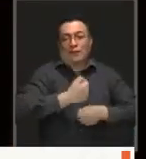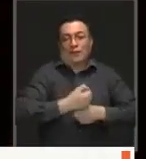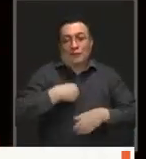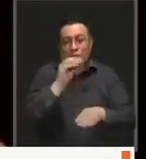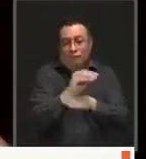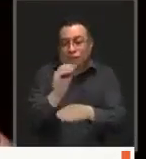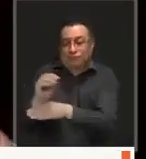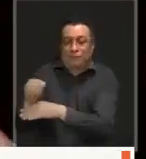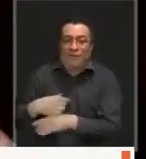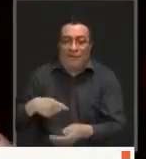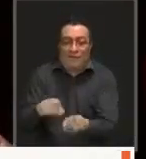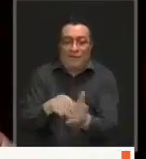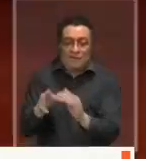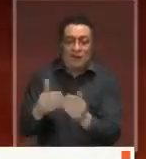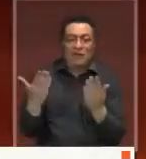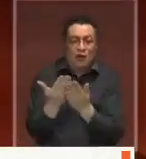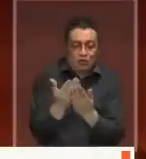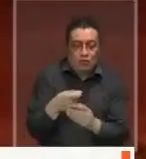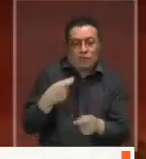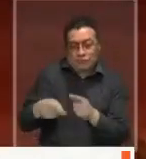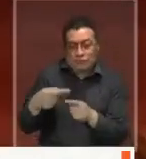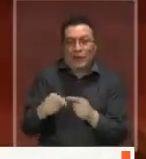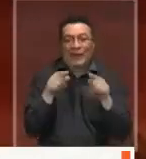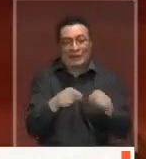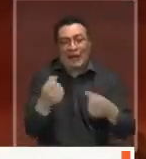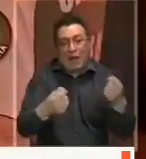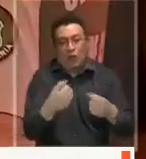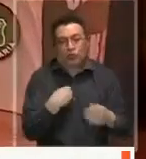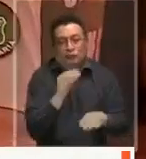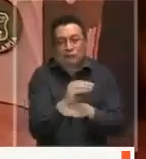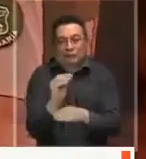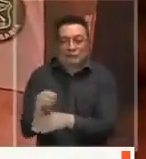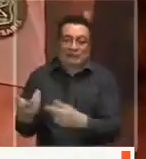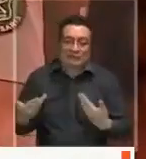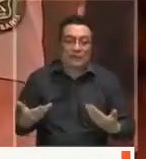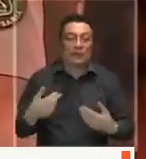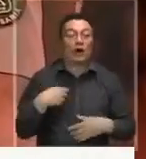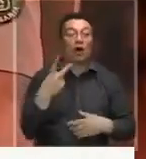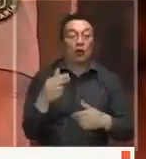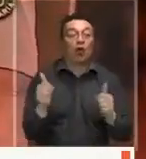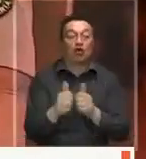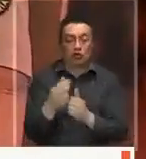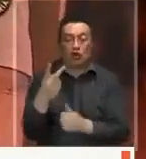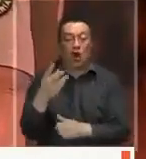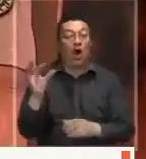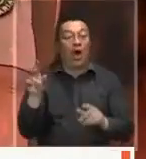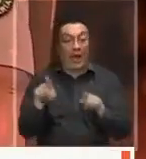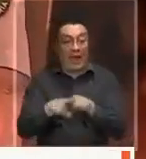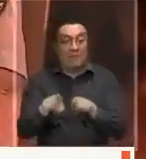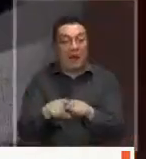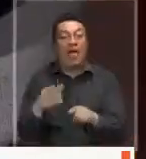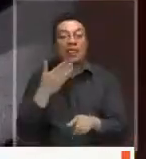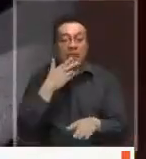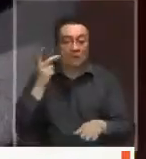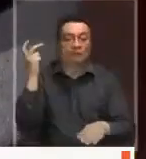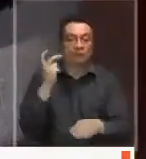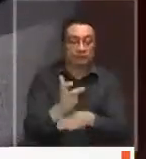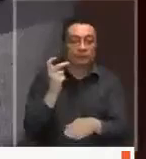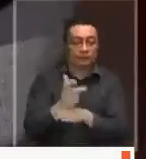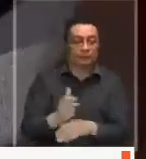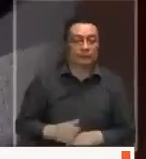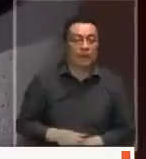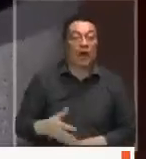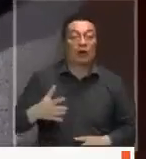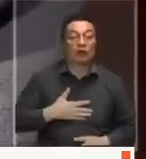sostengo a mi familia mis estudios todo el asunto junto a él viajaban dos hermanas a quienes también asaltaron yo solo